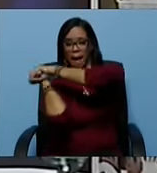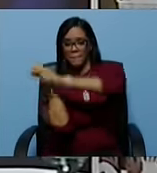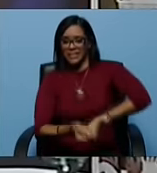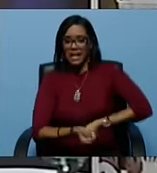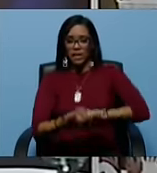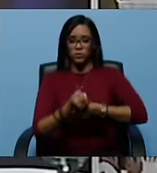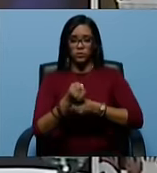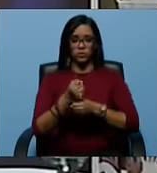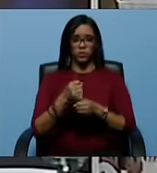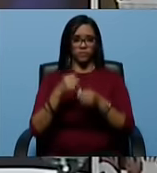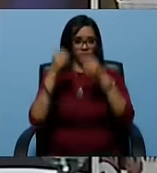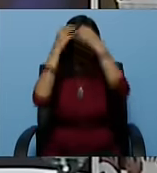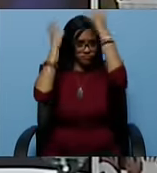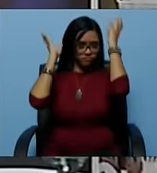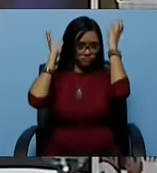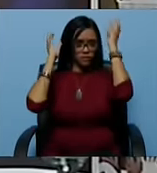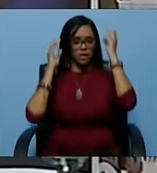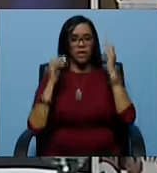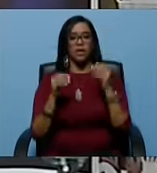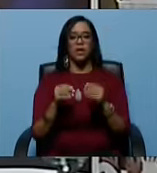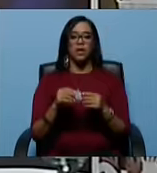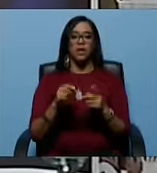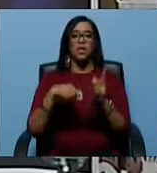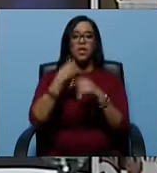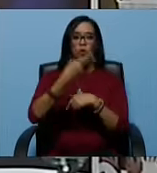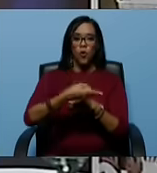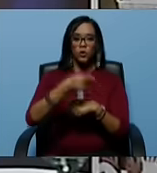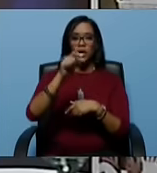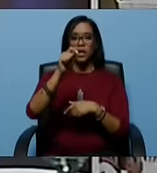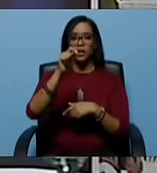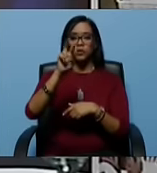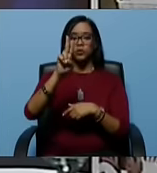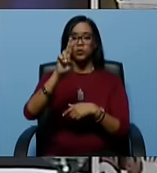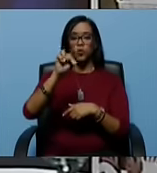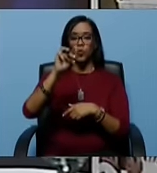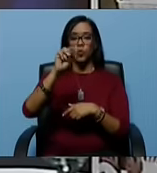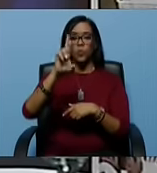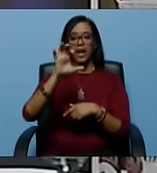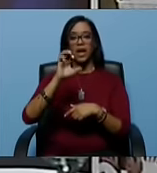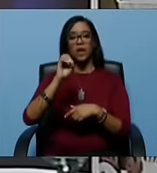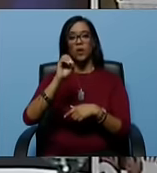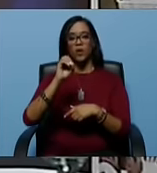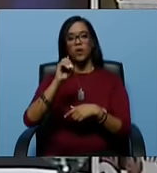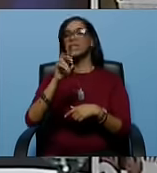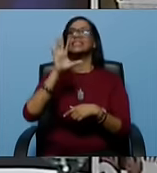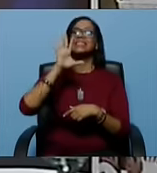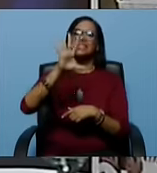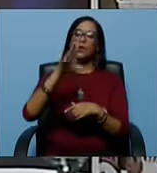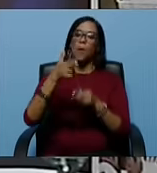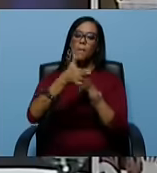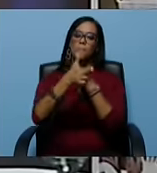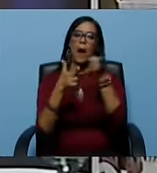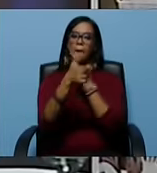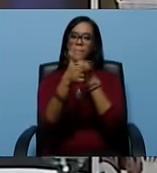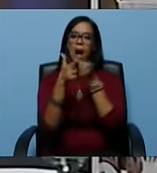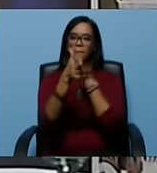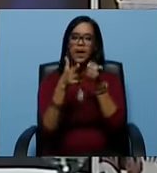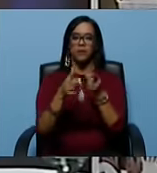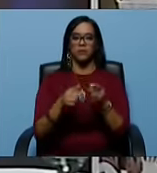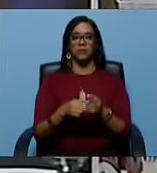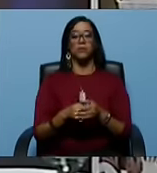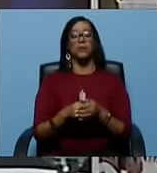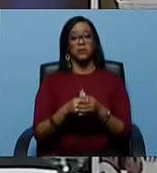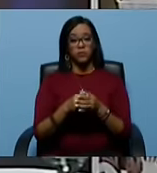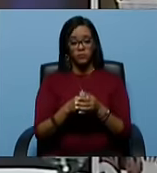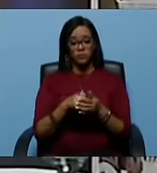y una en Turmero, 5 disparos. Es un mensaje que quieren mandar, ¿ve?, para asustar a nuestra gente,